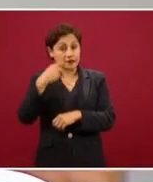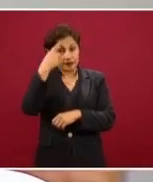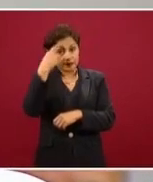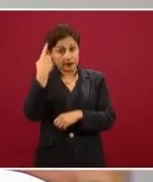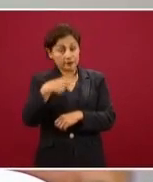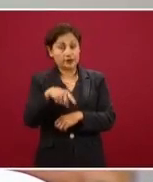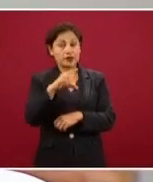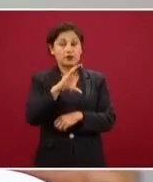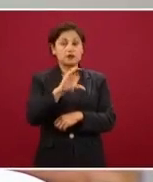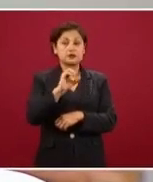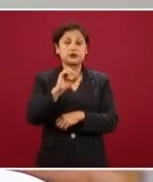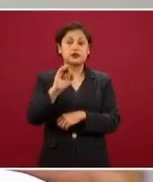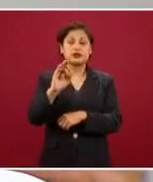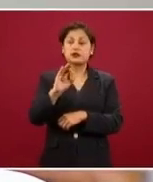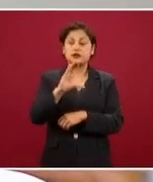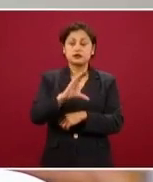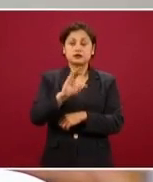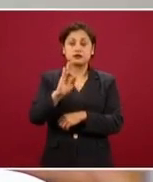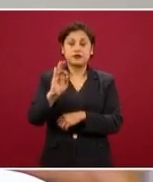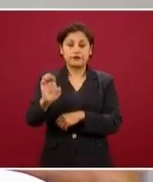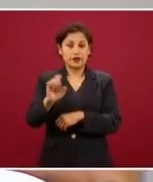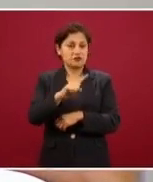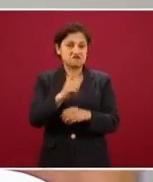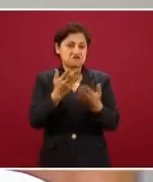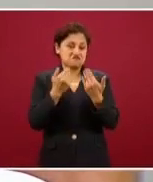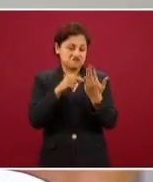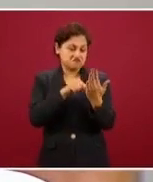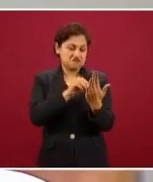Hay un